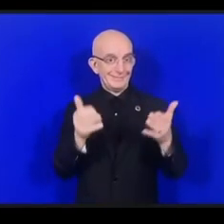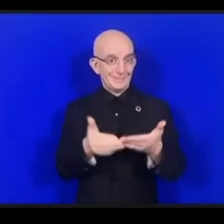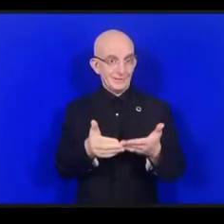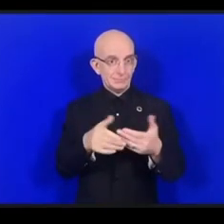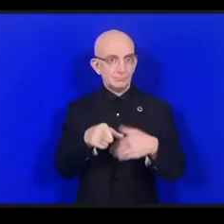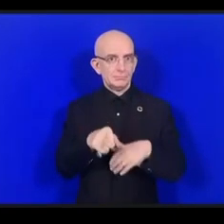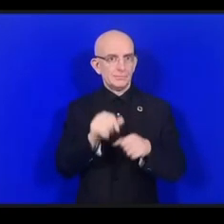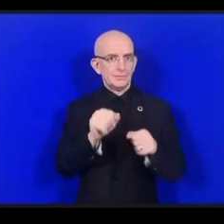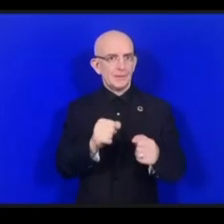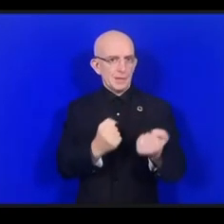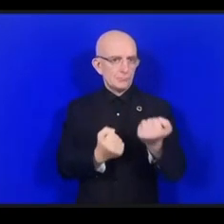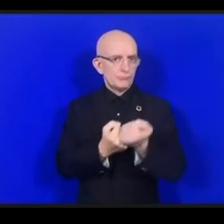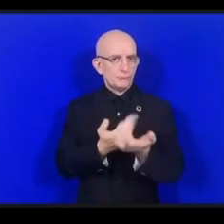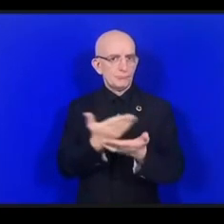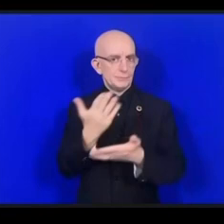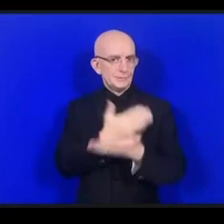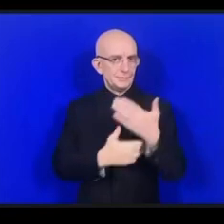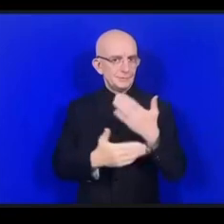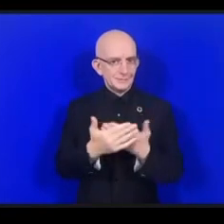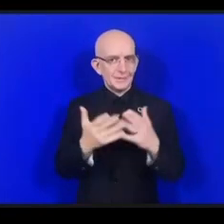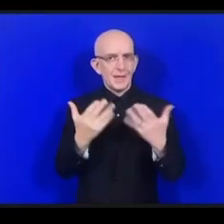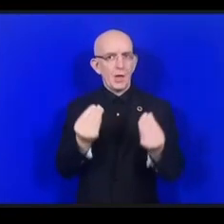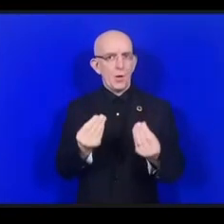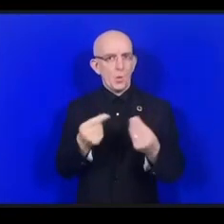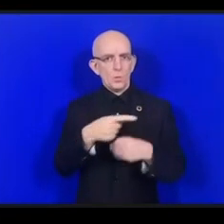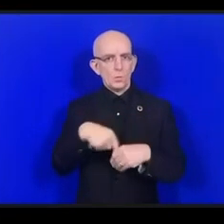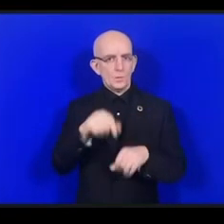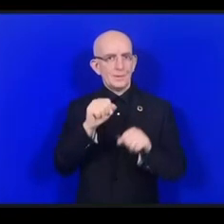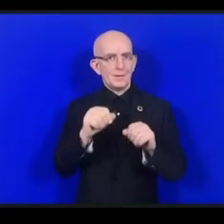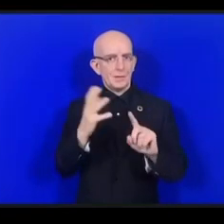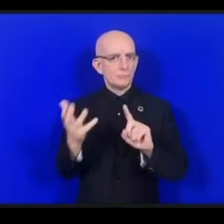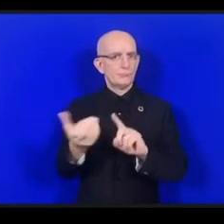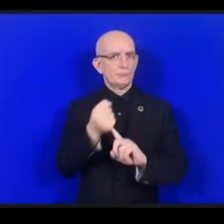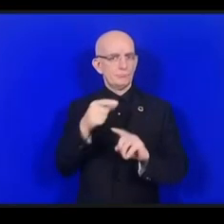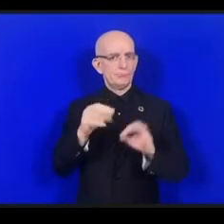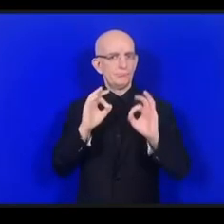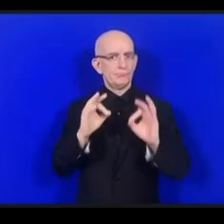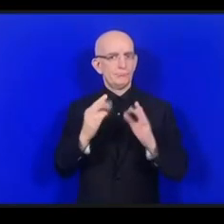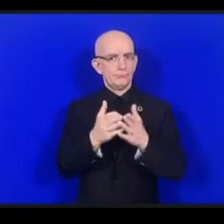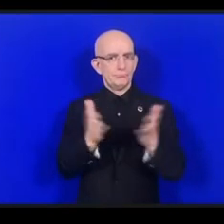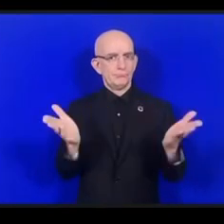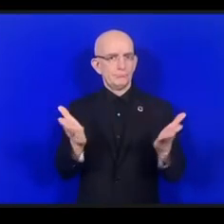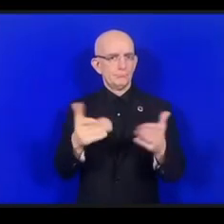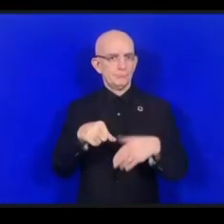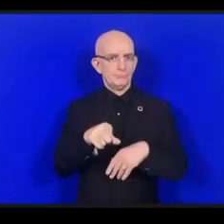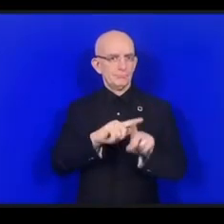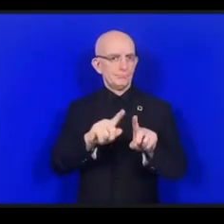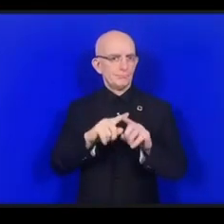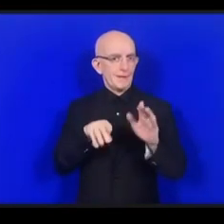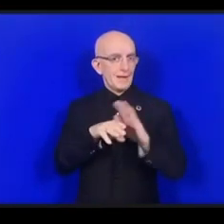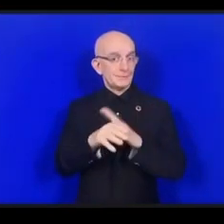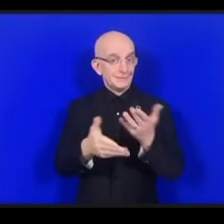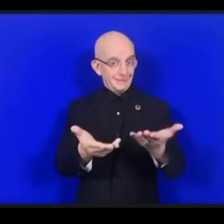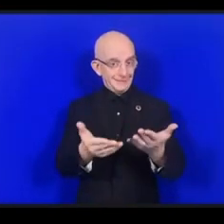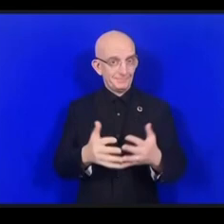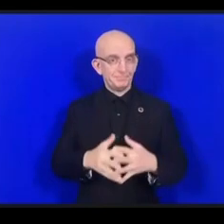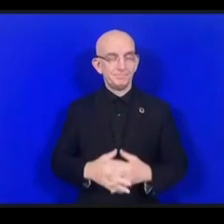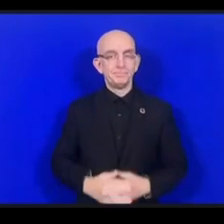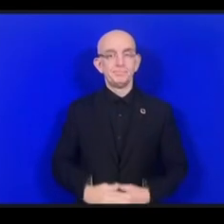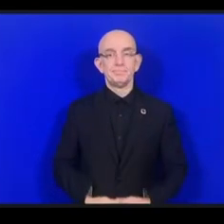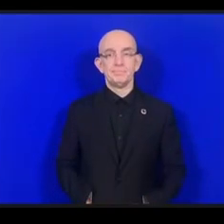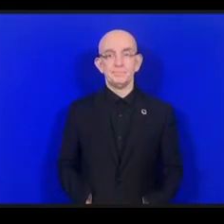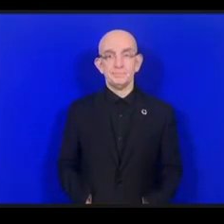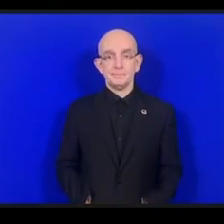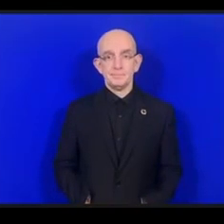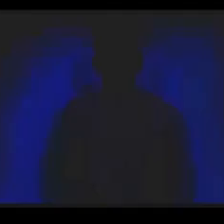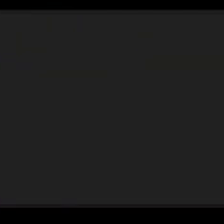y cómo se puede lograr una comprensión amplia y de Gran calado de cuáles son las discapacidades